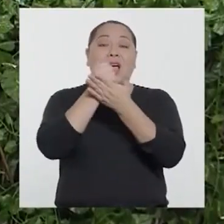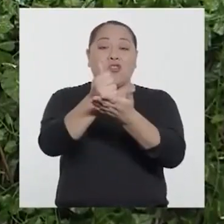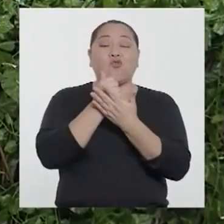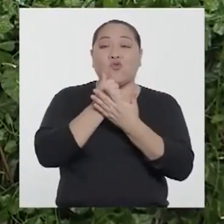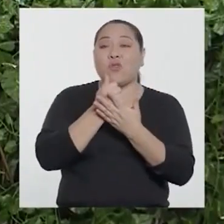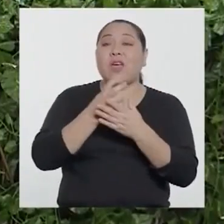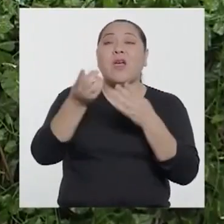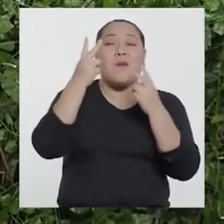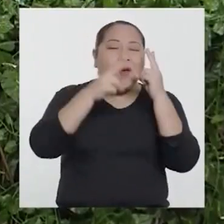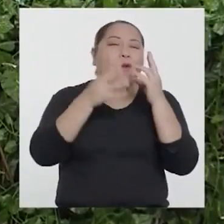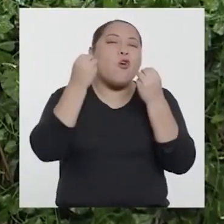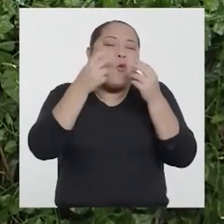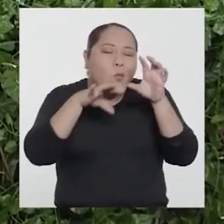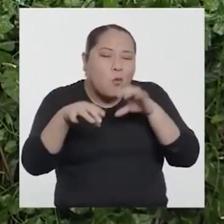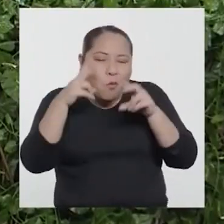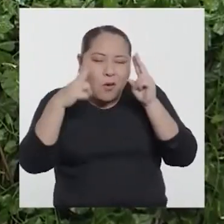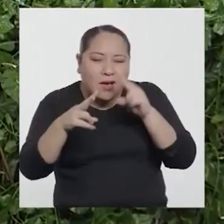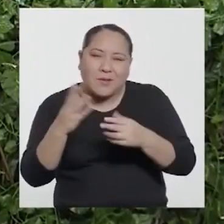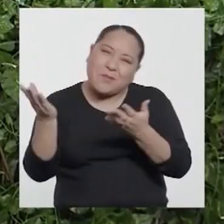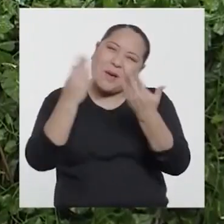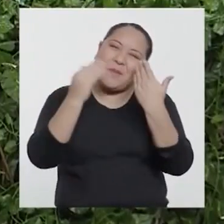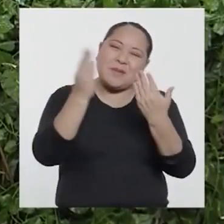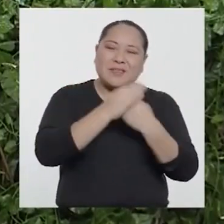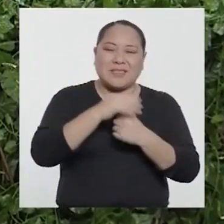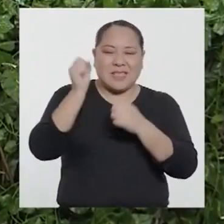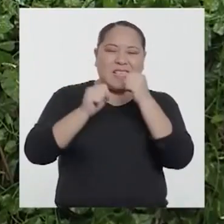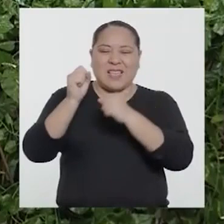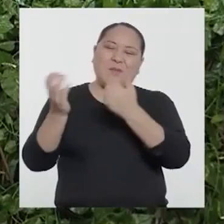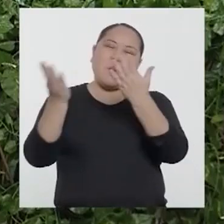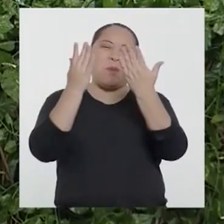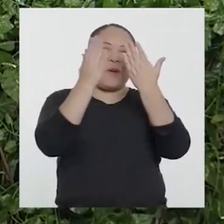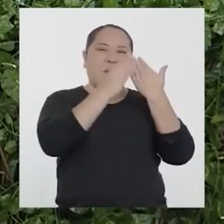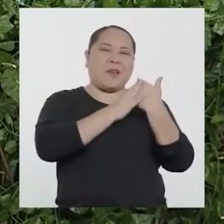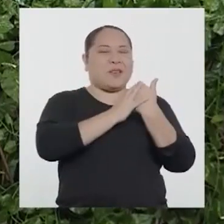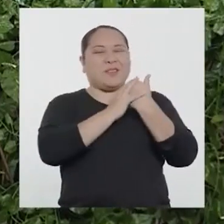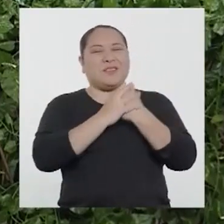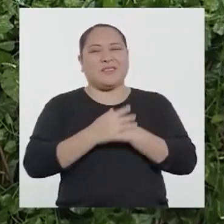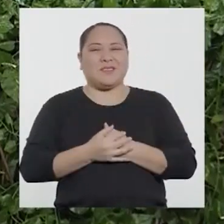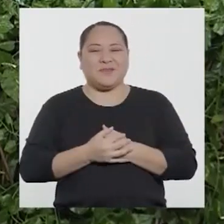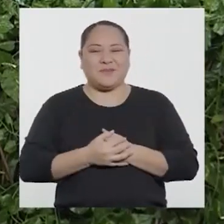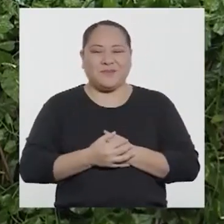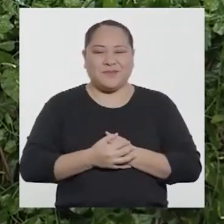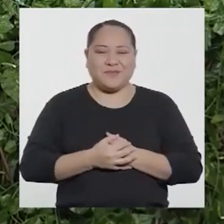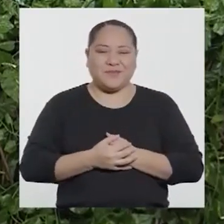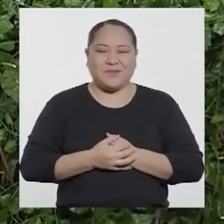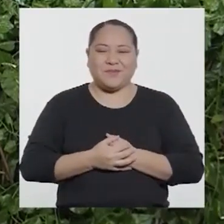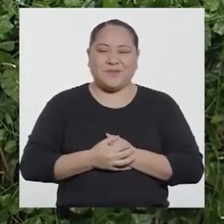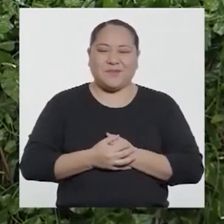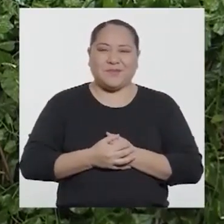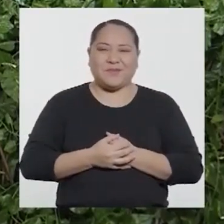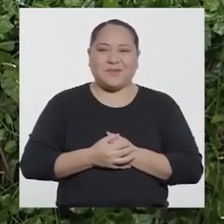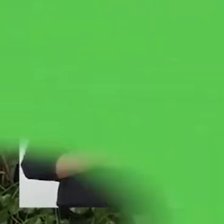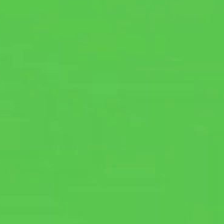su ayuda y veamos cómo lo hacen. ¡Vamos! ¡Sí! ¡Sí! ¡Vamos!